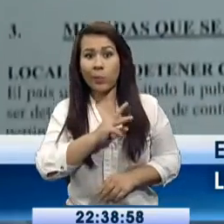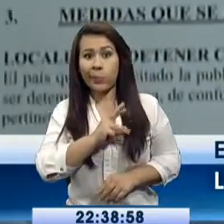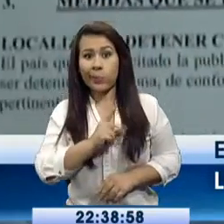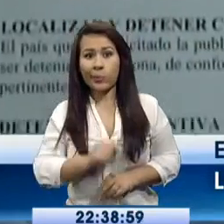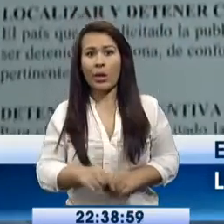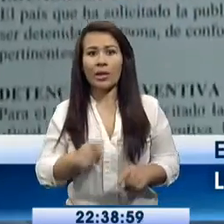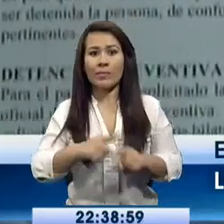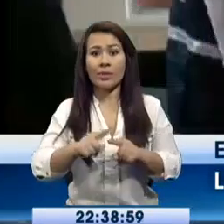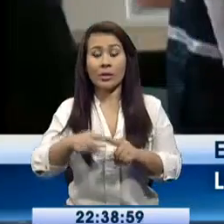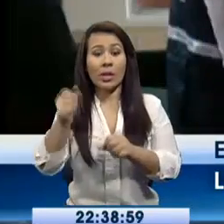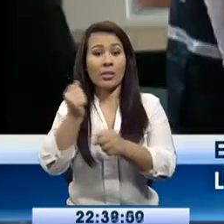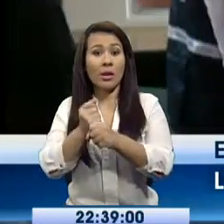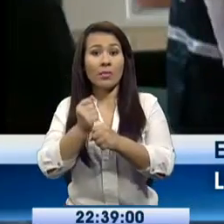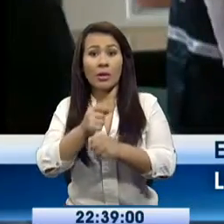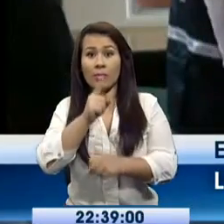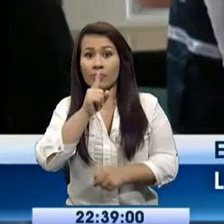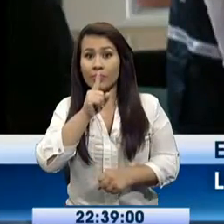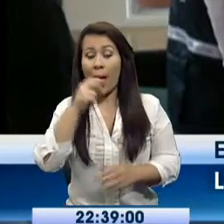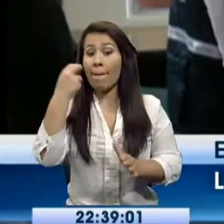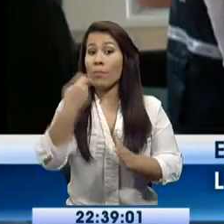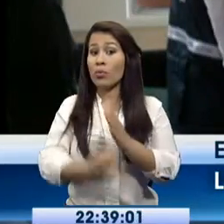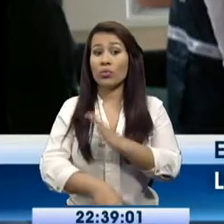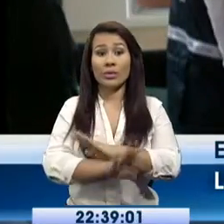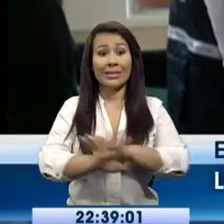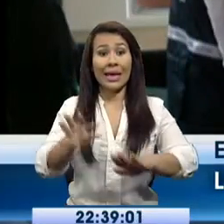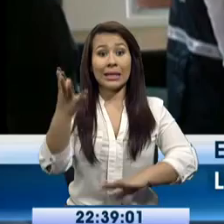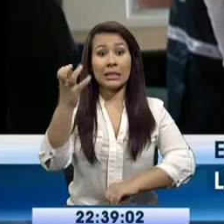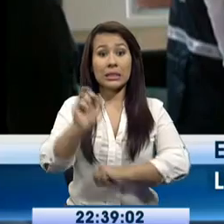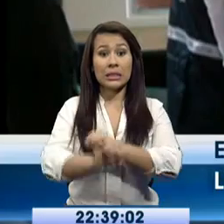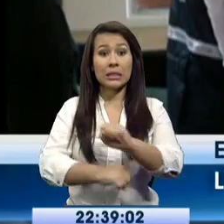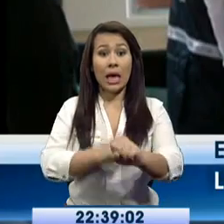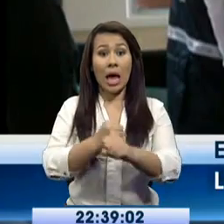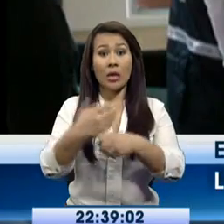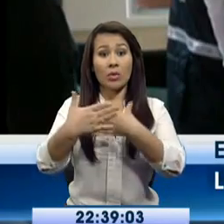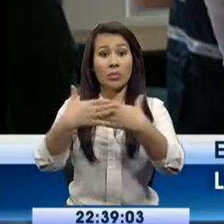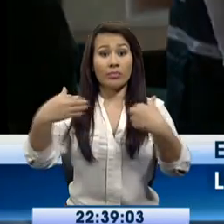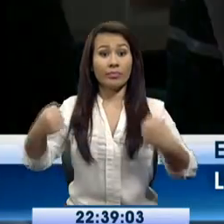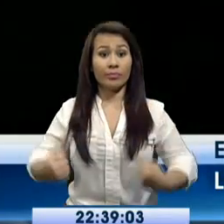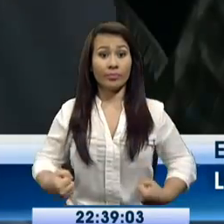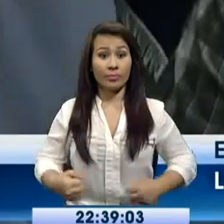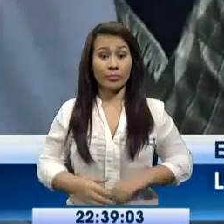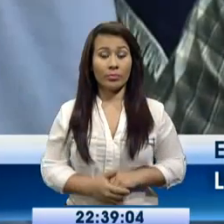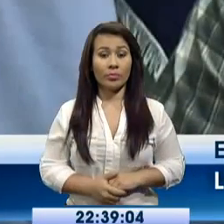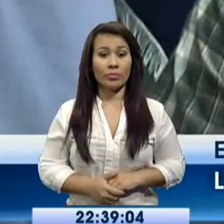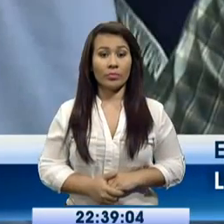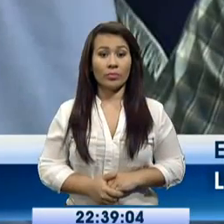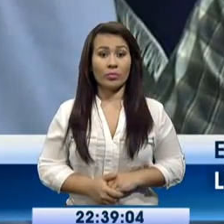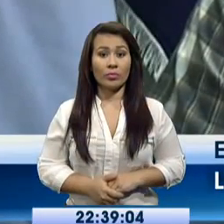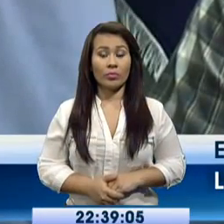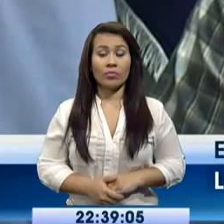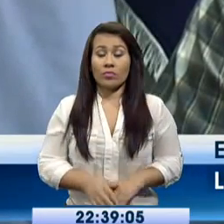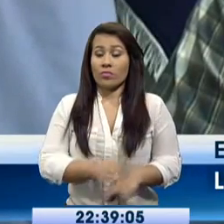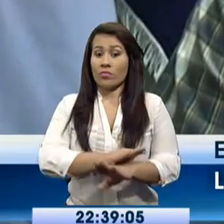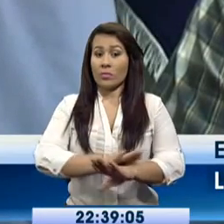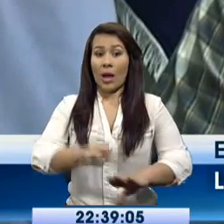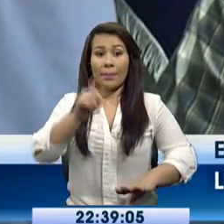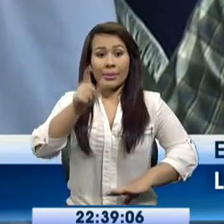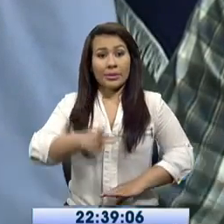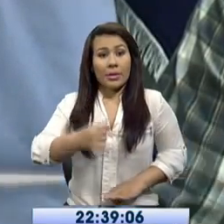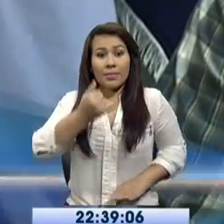actos funcionales, delitos sancionados, con 15 años de privación de libertad. Se encuentra en una situación